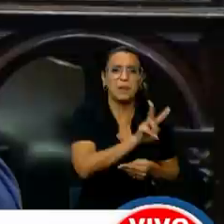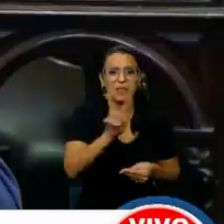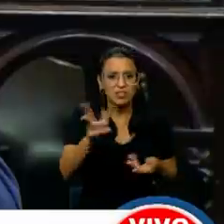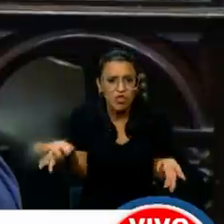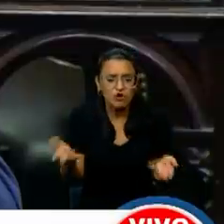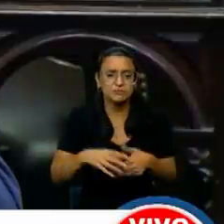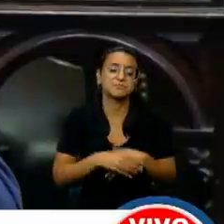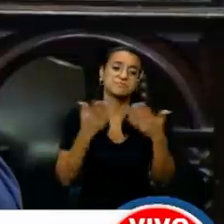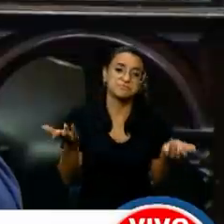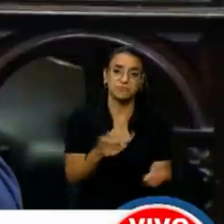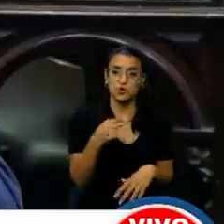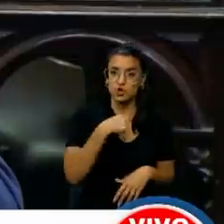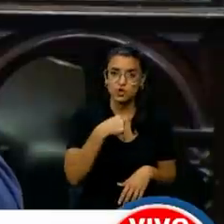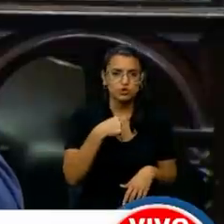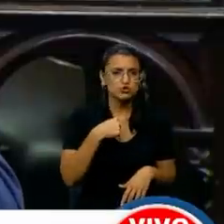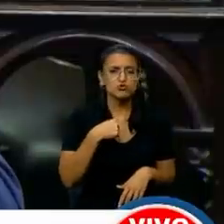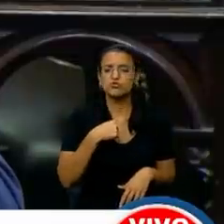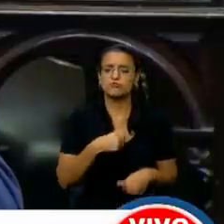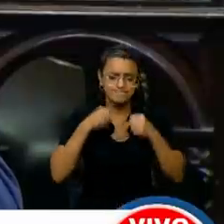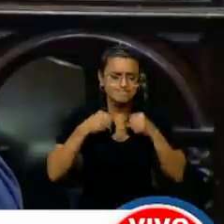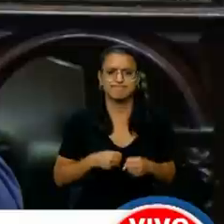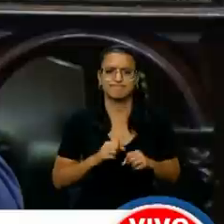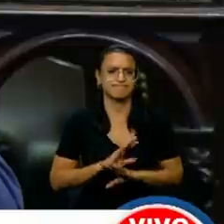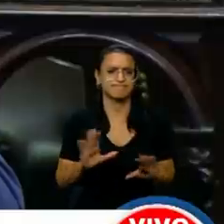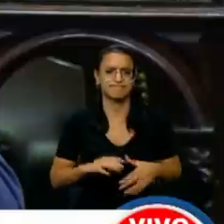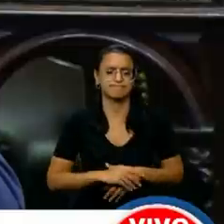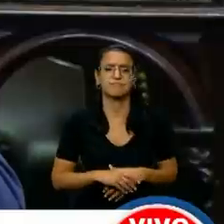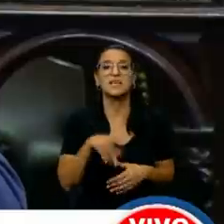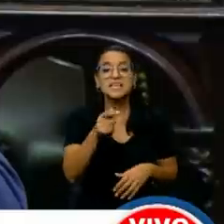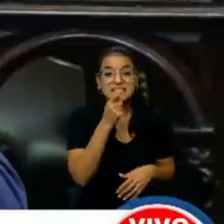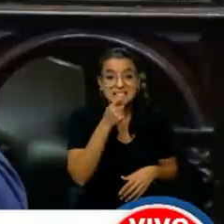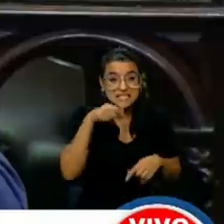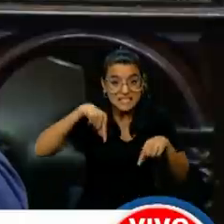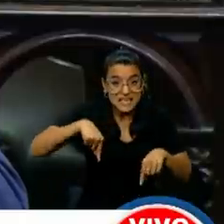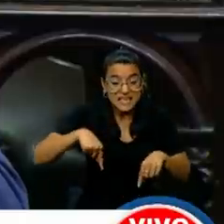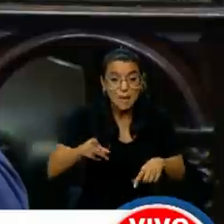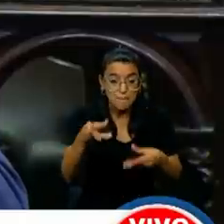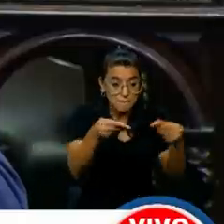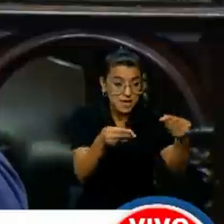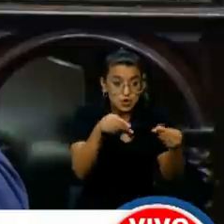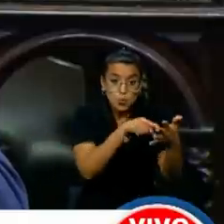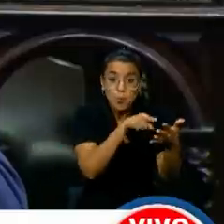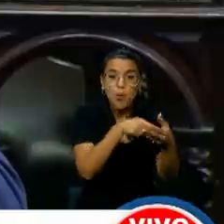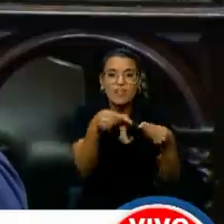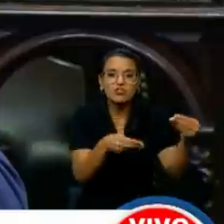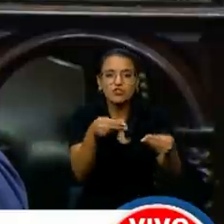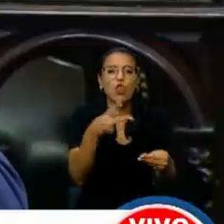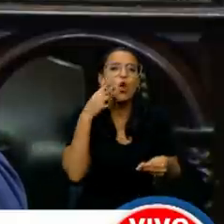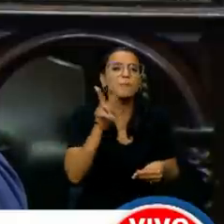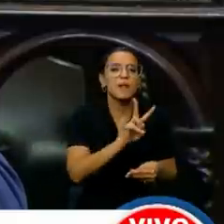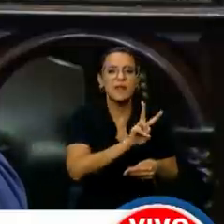así que yo estoy totalmente convencido de que si este presupuesto si el presupuesto